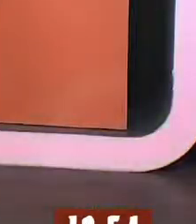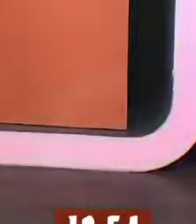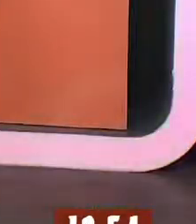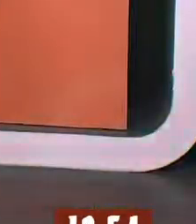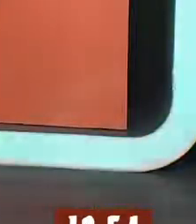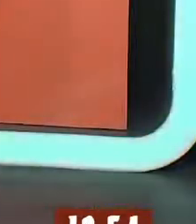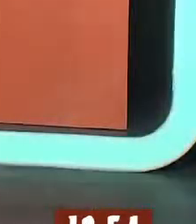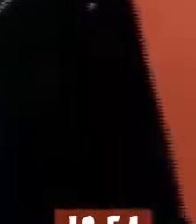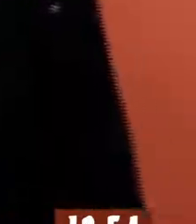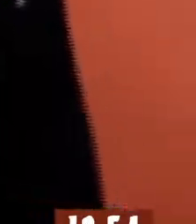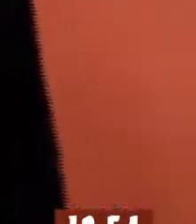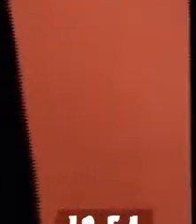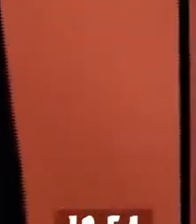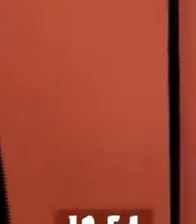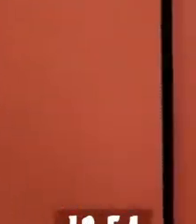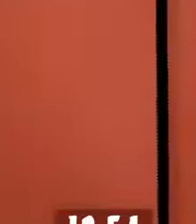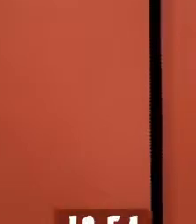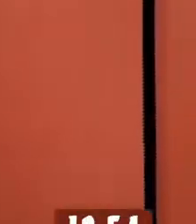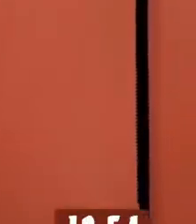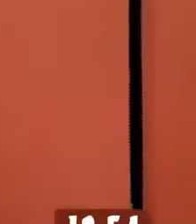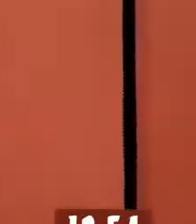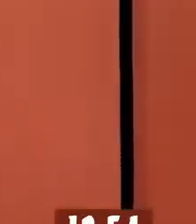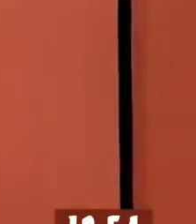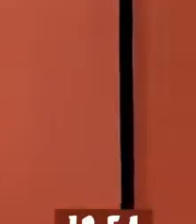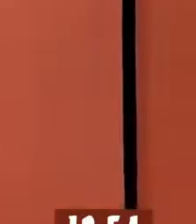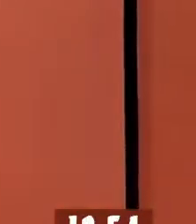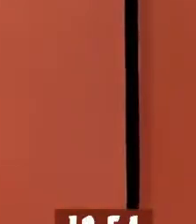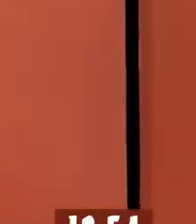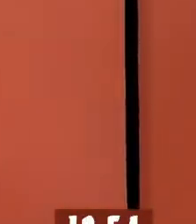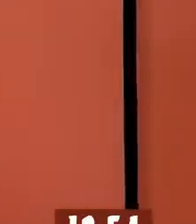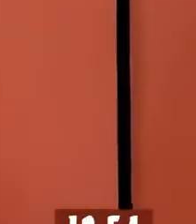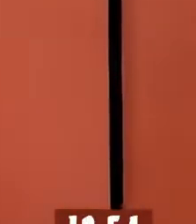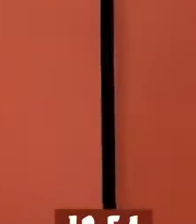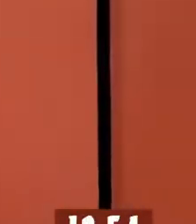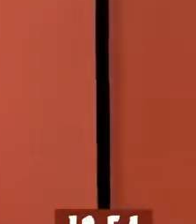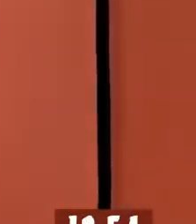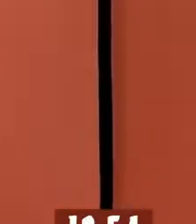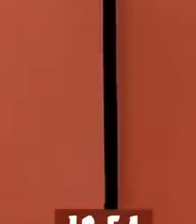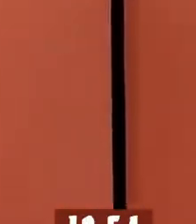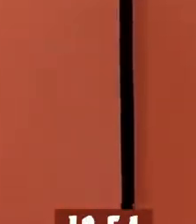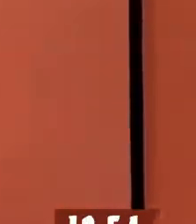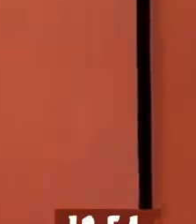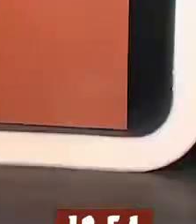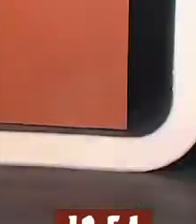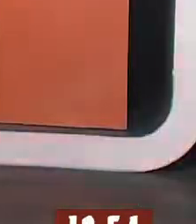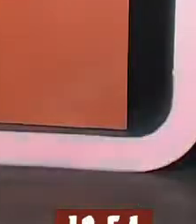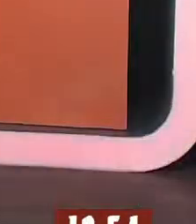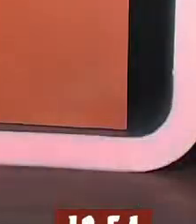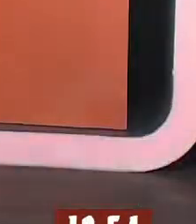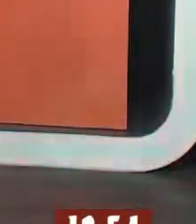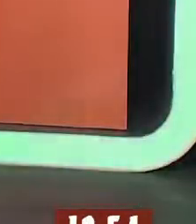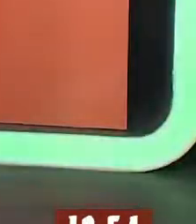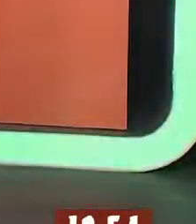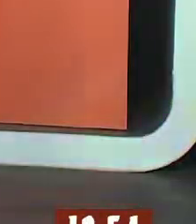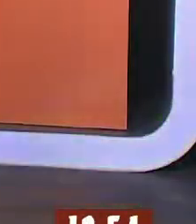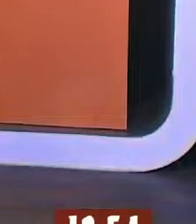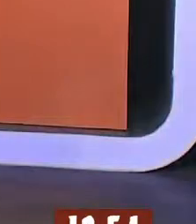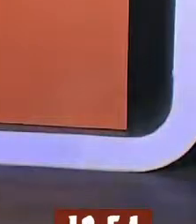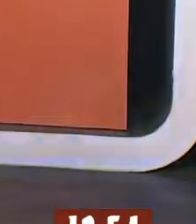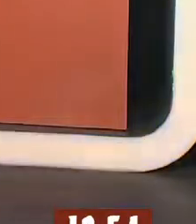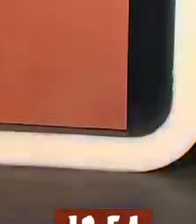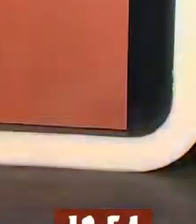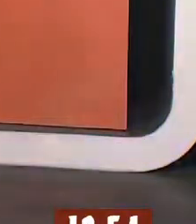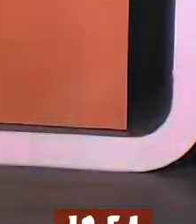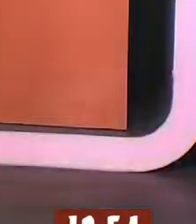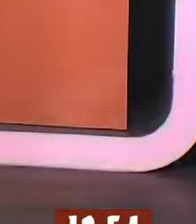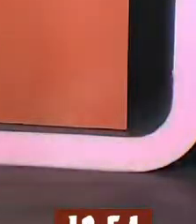días. Fugaz se pasan los sueños, la risa, la melancolía de besos de iras. Se